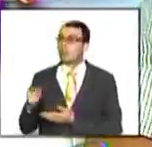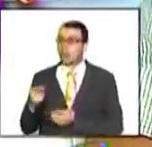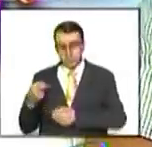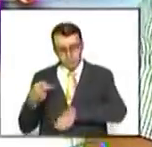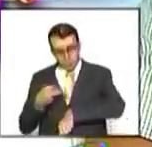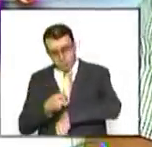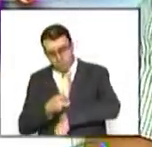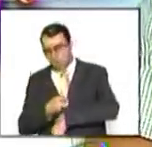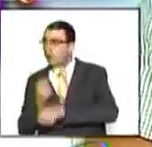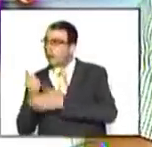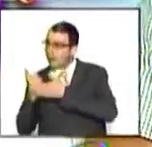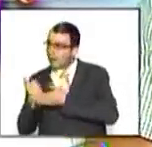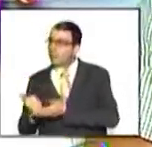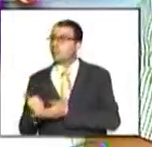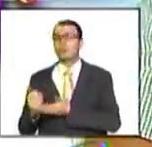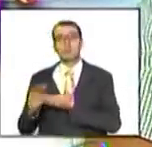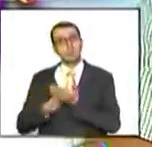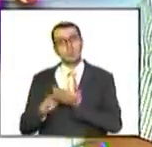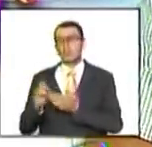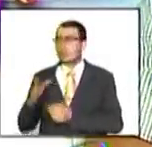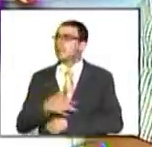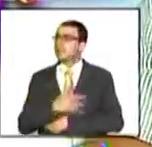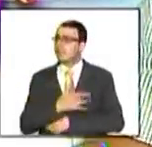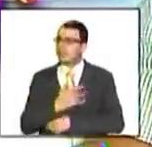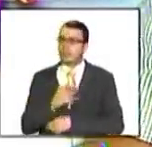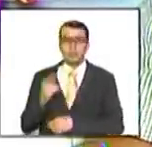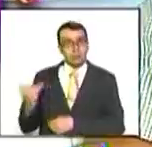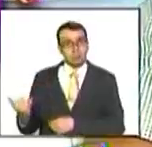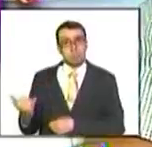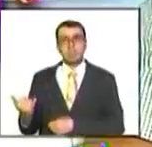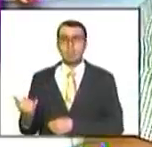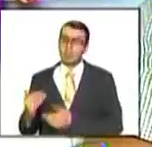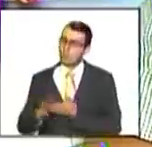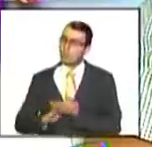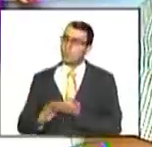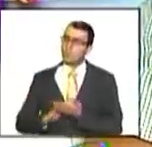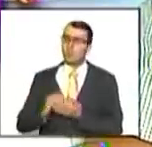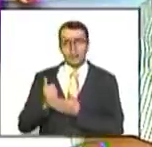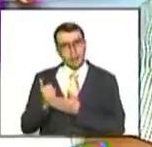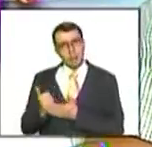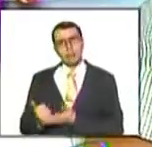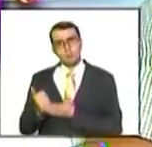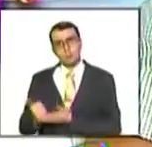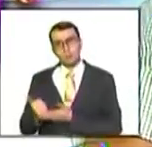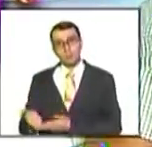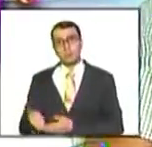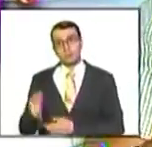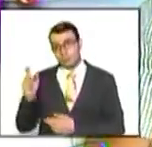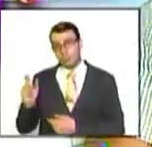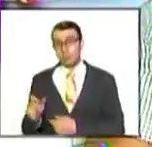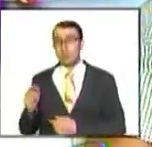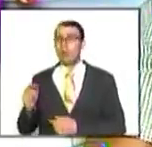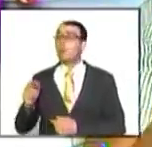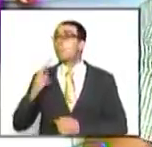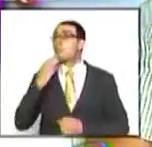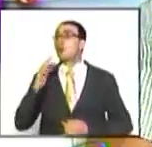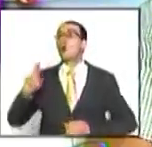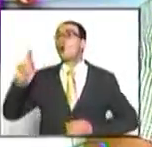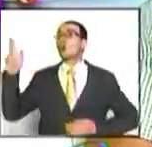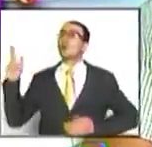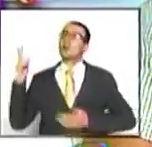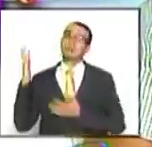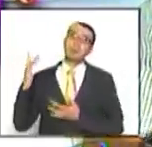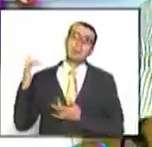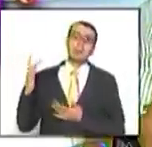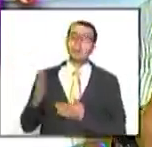que es porque uno siente que ese paciente allá que está al otro lado está esperanzado en que uno le